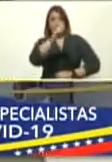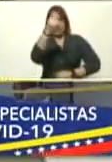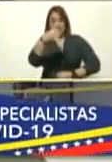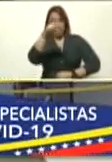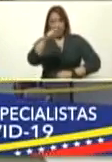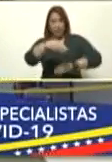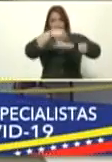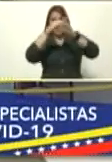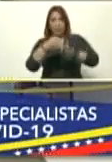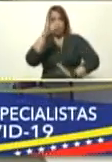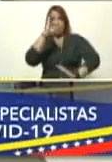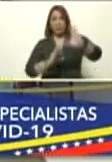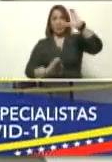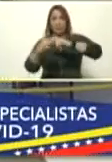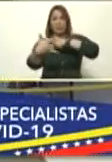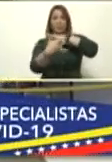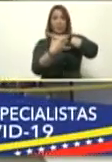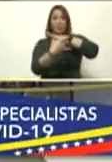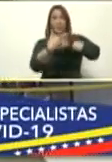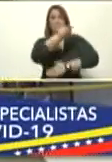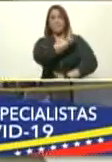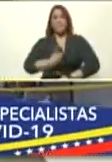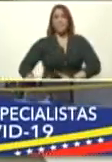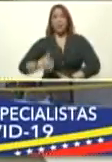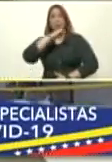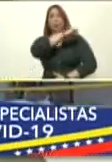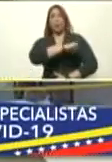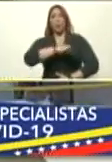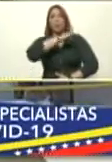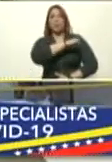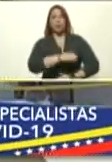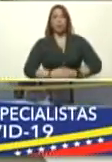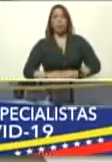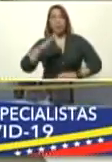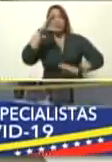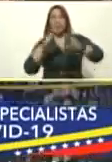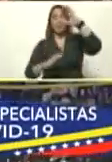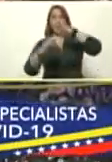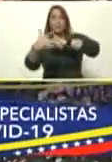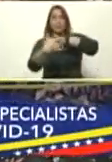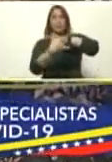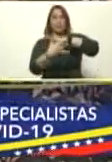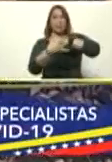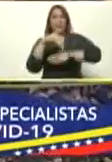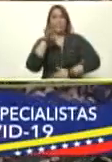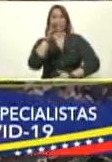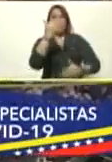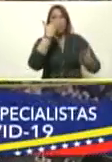ministra de Ciencia y Tecnología, presidenta de la Comisión de Ciencia y Tecnología de la República,